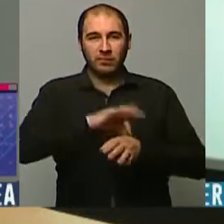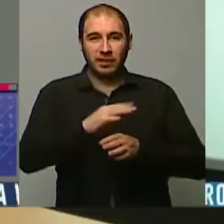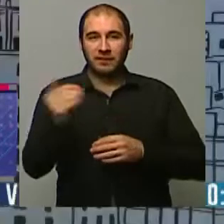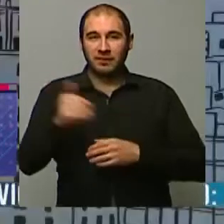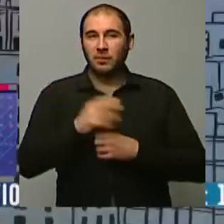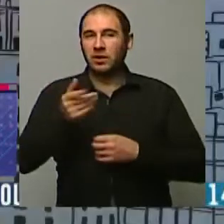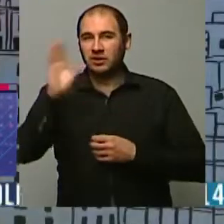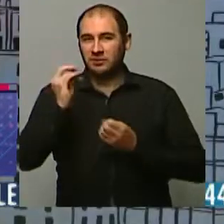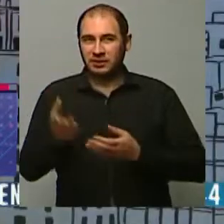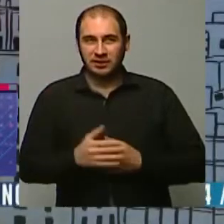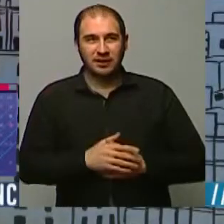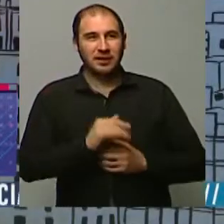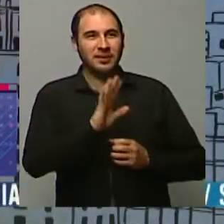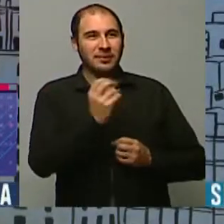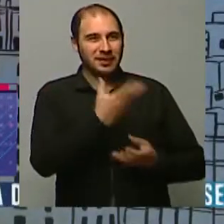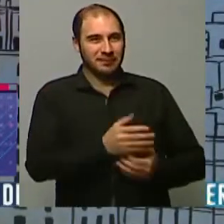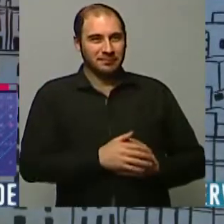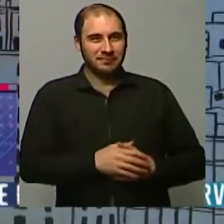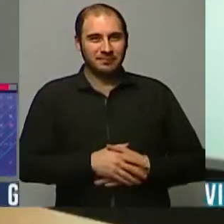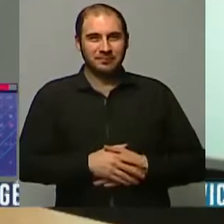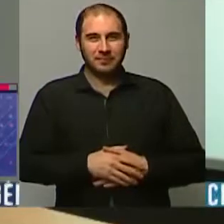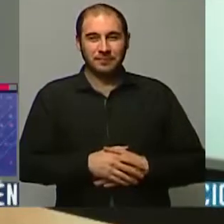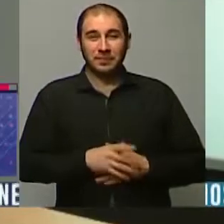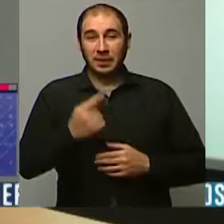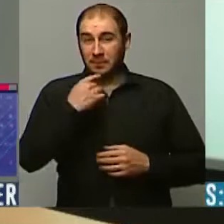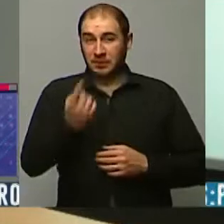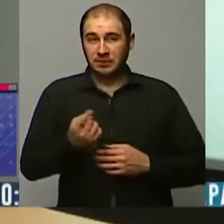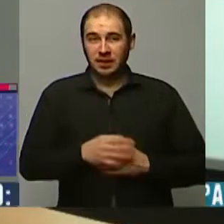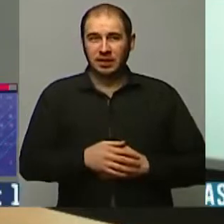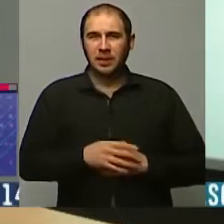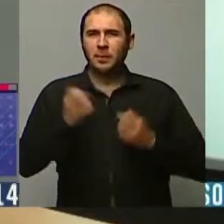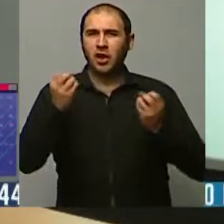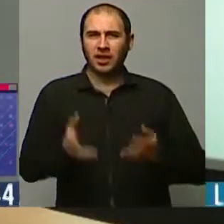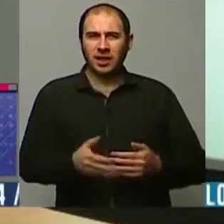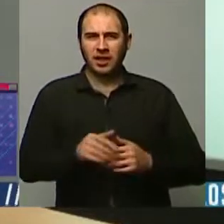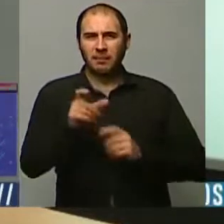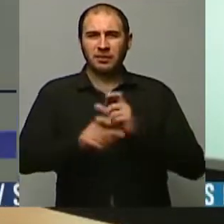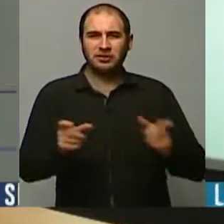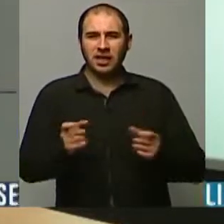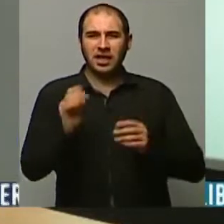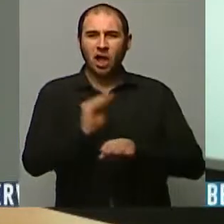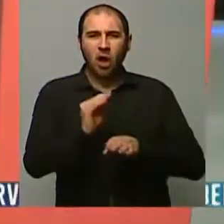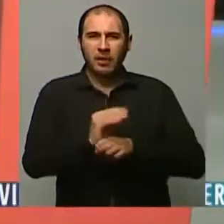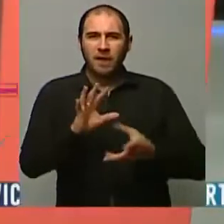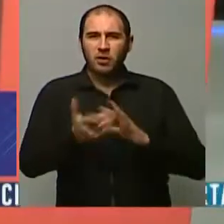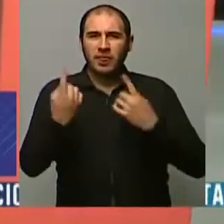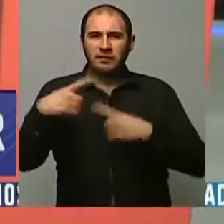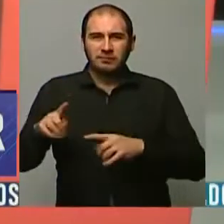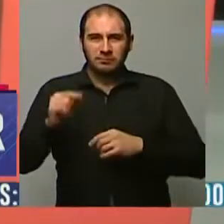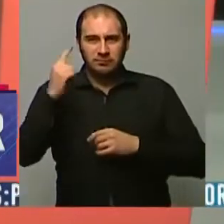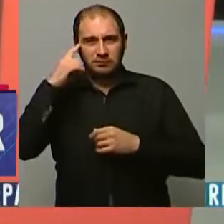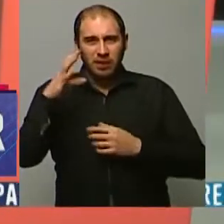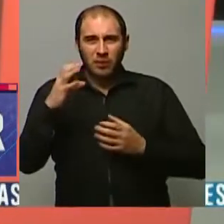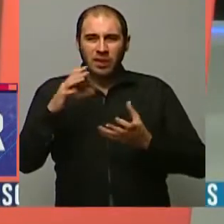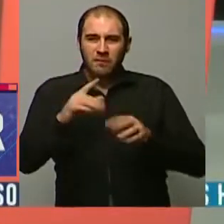nosotros. Dina, buenas noches, ¿cómo estás? ¿Cómo estás? ¿Qué decís? Bueno, la pregunta es por qué los chicos tienen que alimentarse de otra manera pensando en